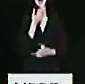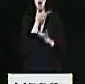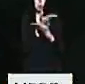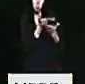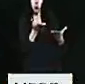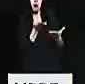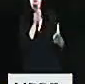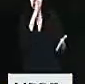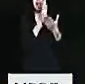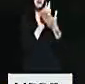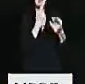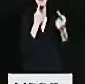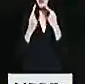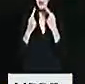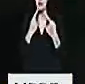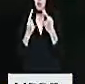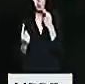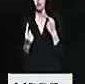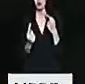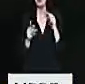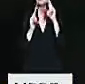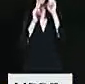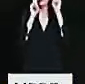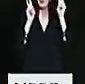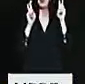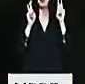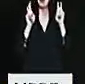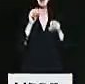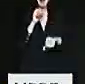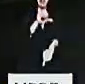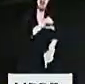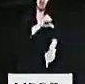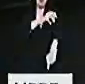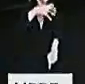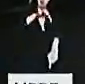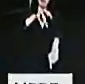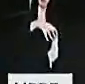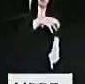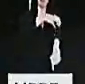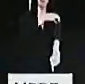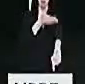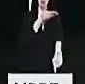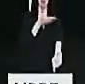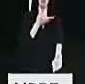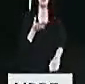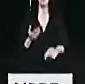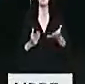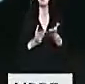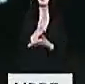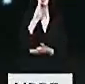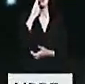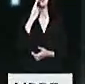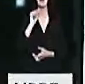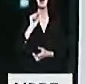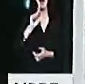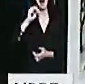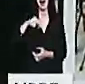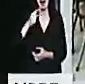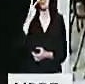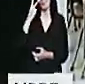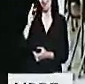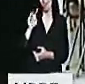hacerles a ustedes directamente alguna pregunta relacionada precisamente al tema de descentralización. Alan, vamos a partir contigo, ¿bien? En pantalla ya vamos a ver a los